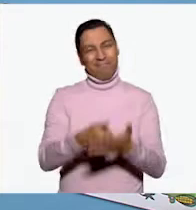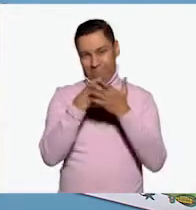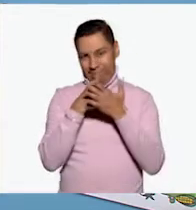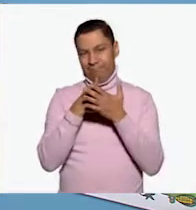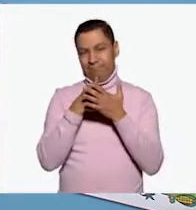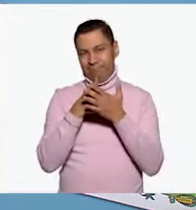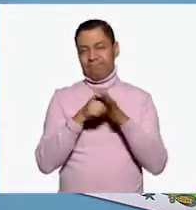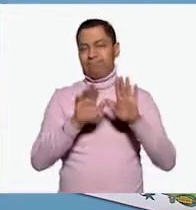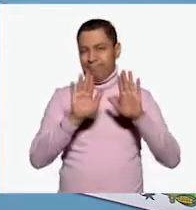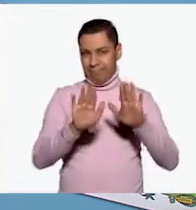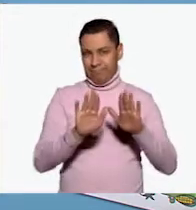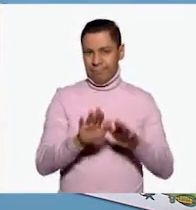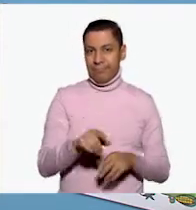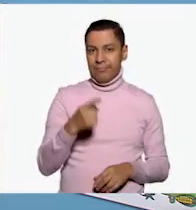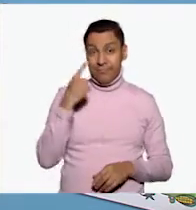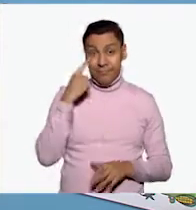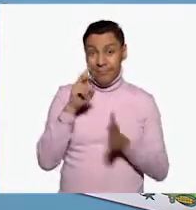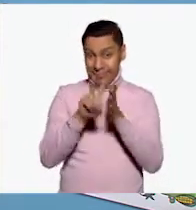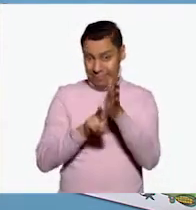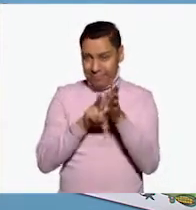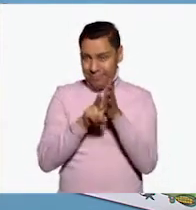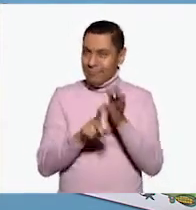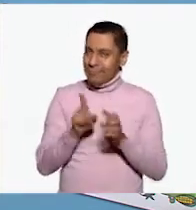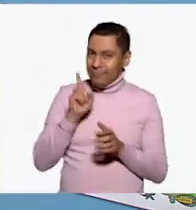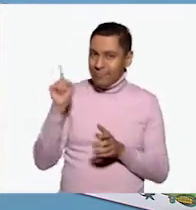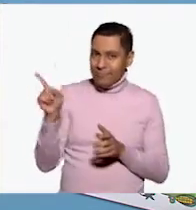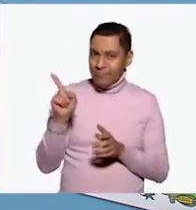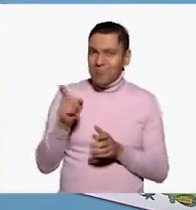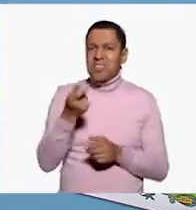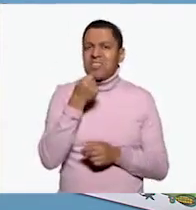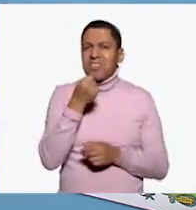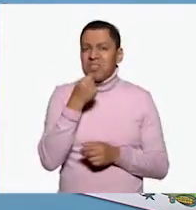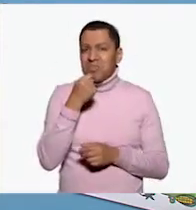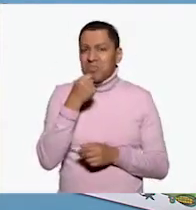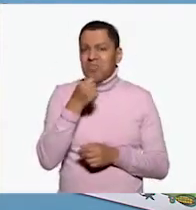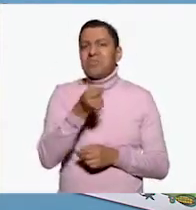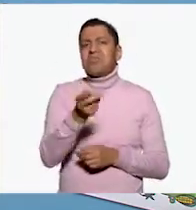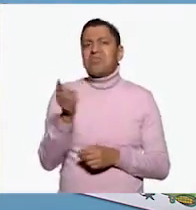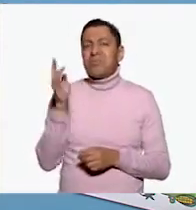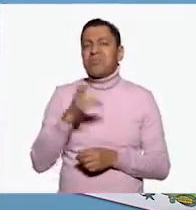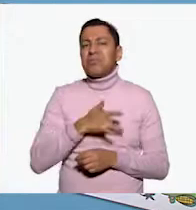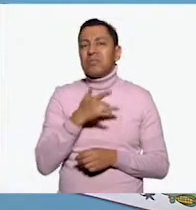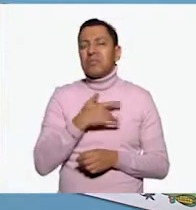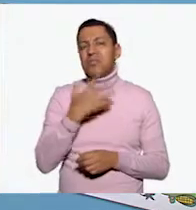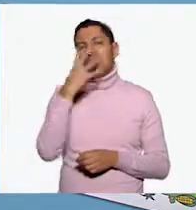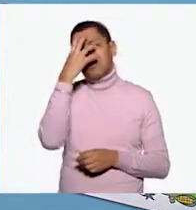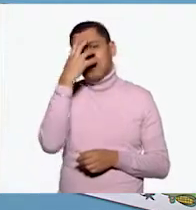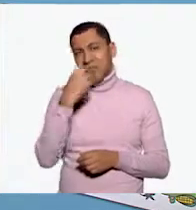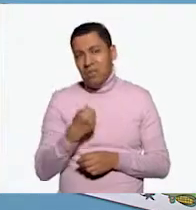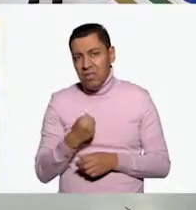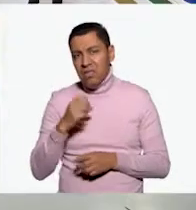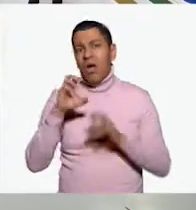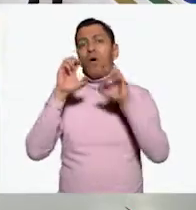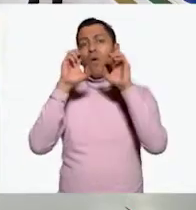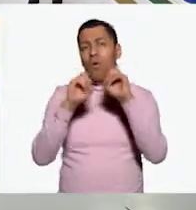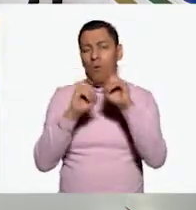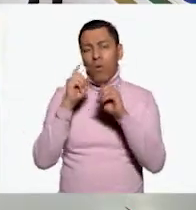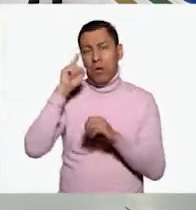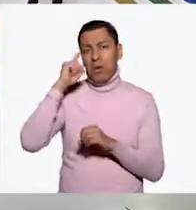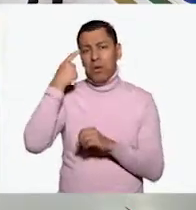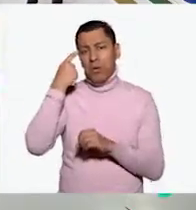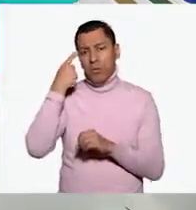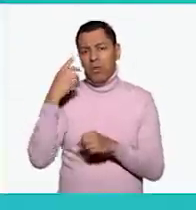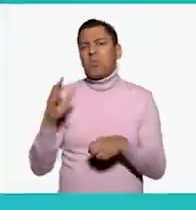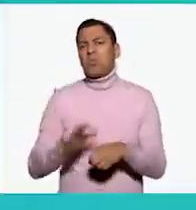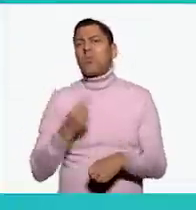estos niños y niñas que nos dicen qué les causó tristeza y cómo lo resolvieron. Bueno, pues vamos a verlo.